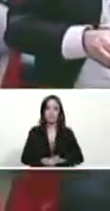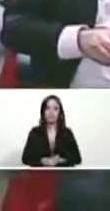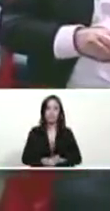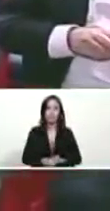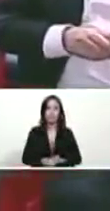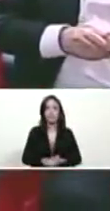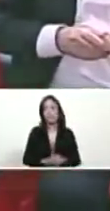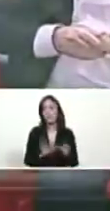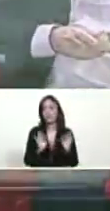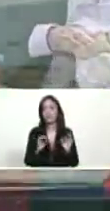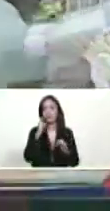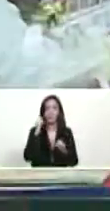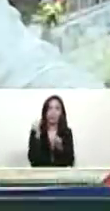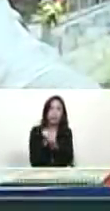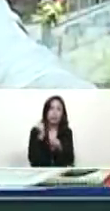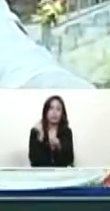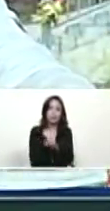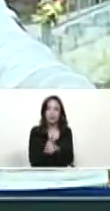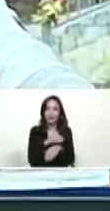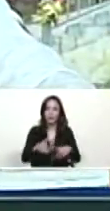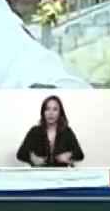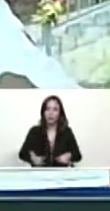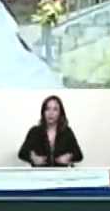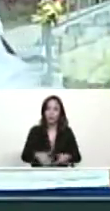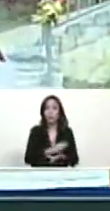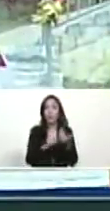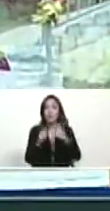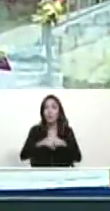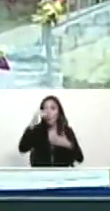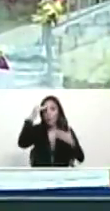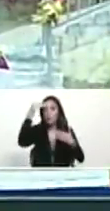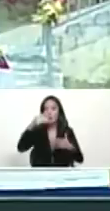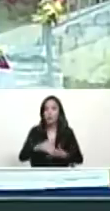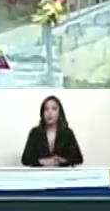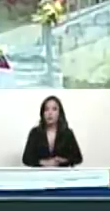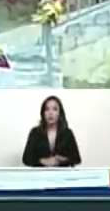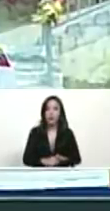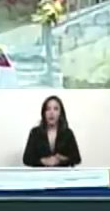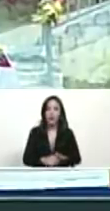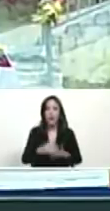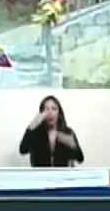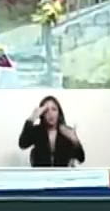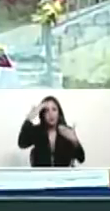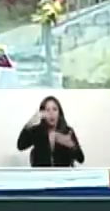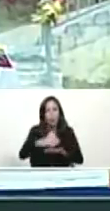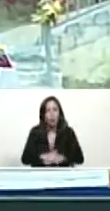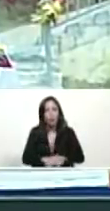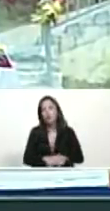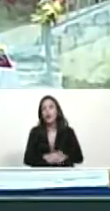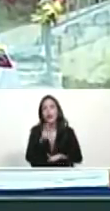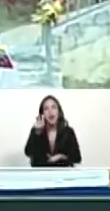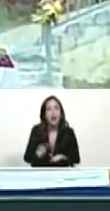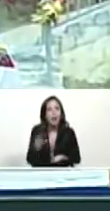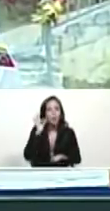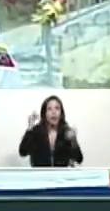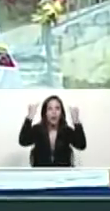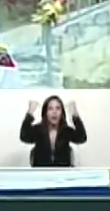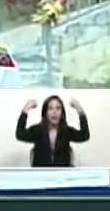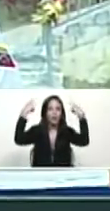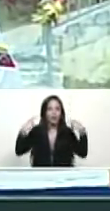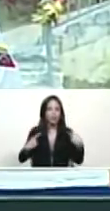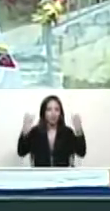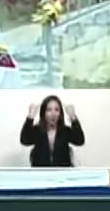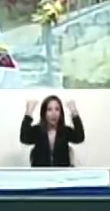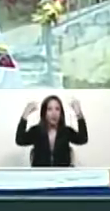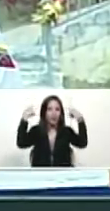En eso andamos. Quiero saludar a la ministra de Servicios Penitenciarios, la Fosforito Iris Varela,